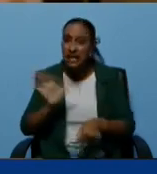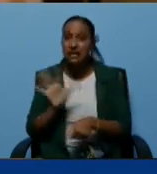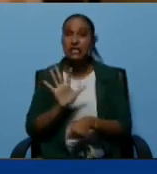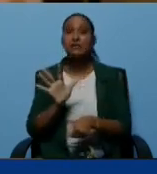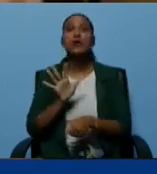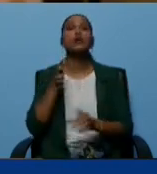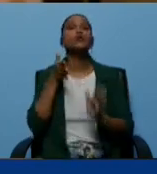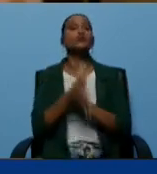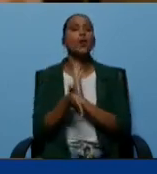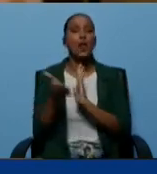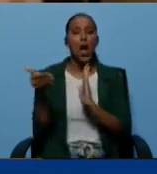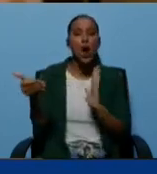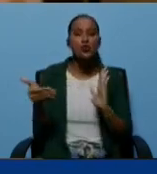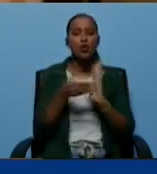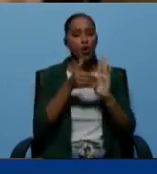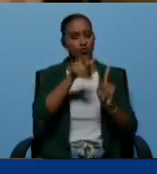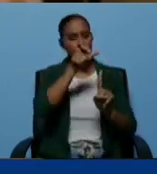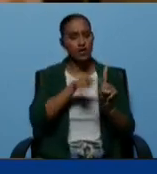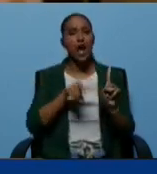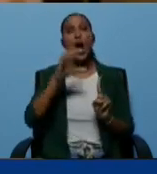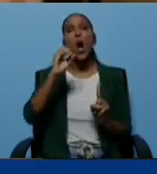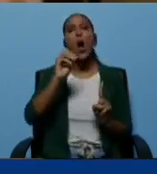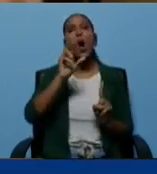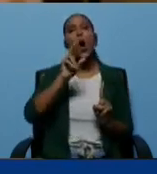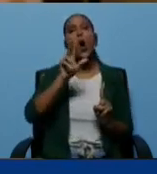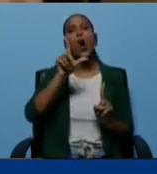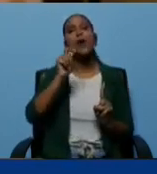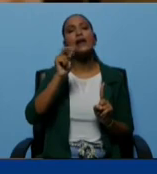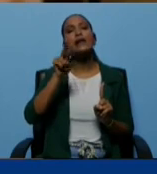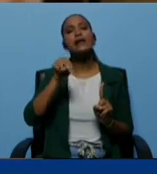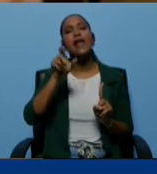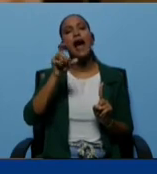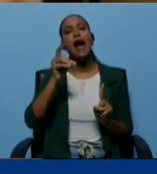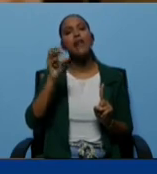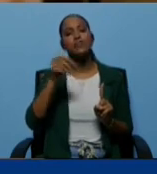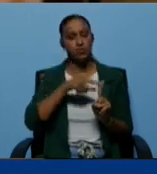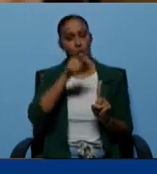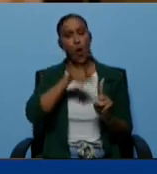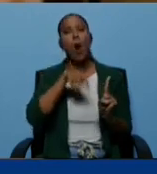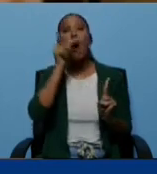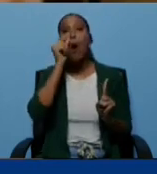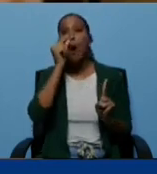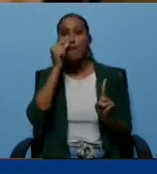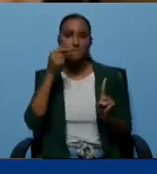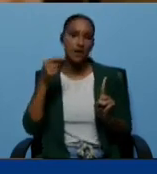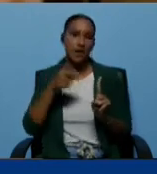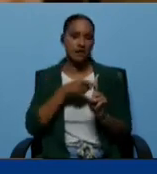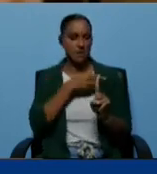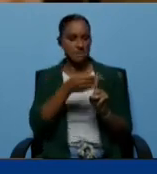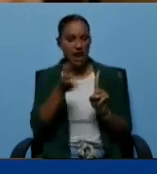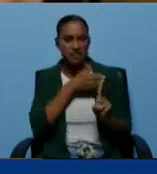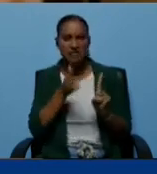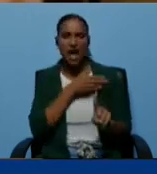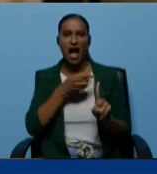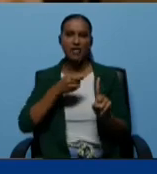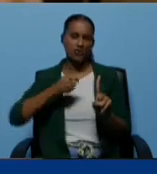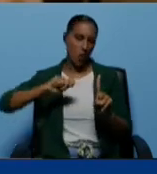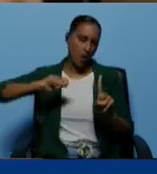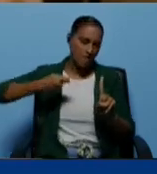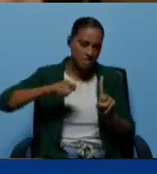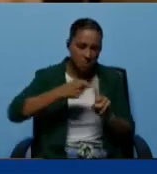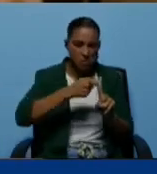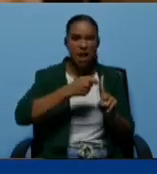cometido contra Orlando Figuera, quien fue golpeado, apuñaleado y prendido en fuego el 20 de